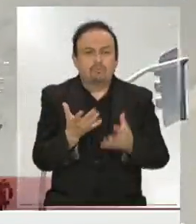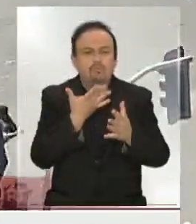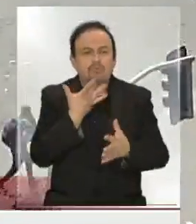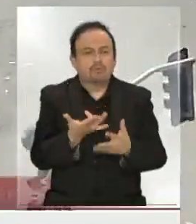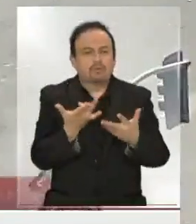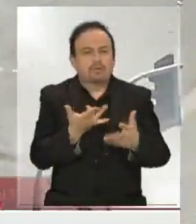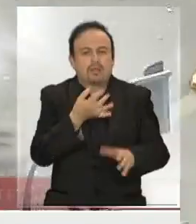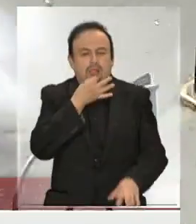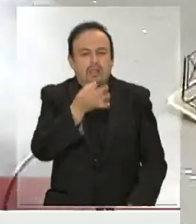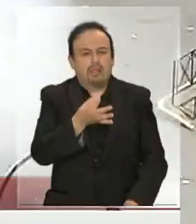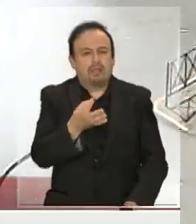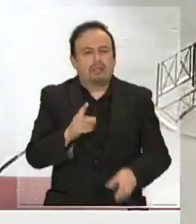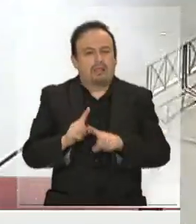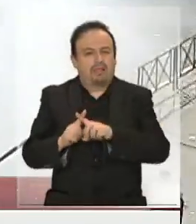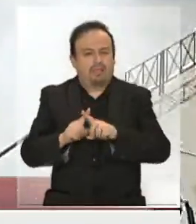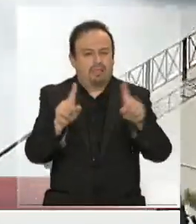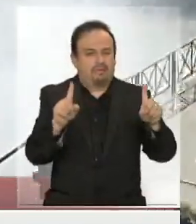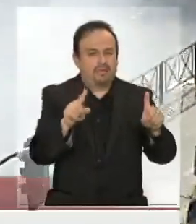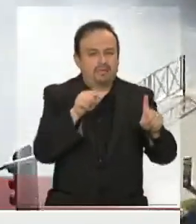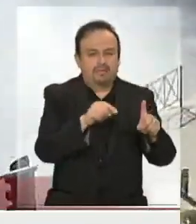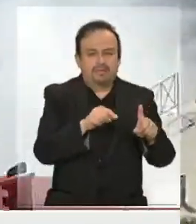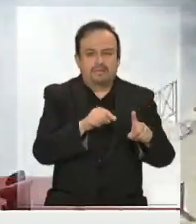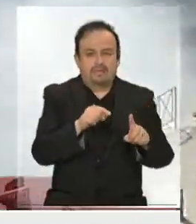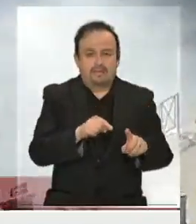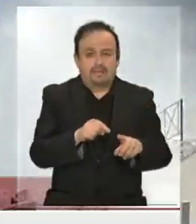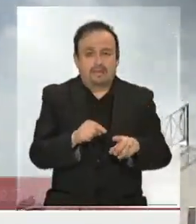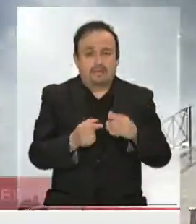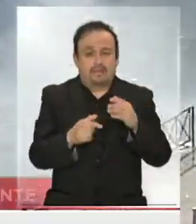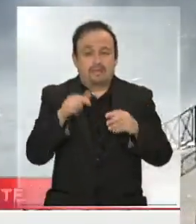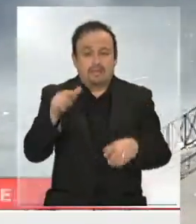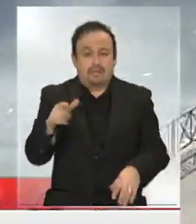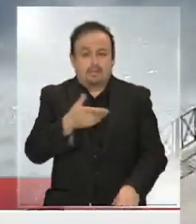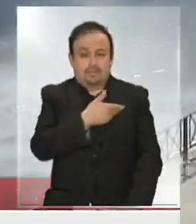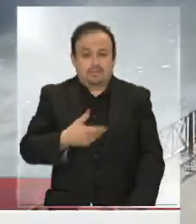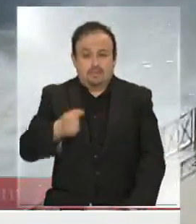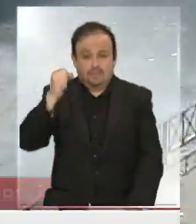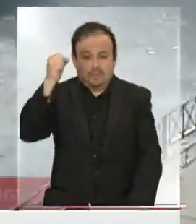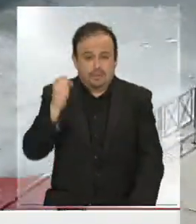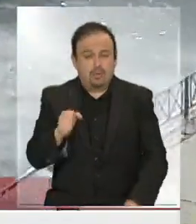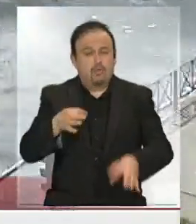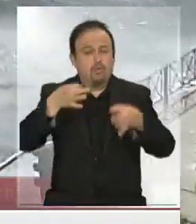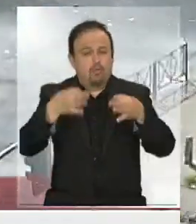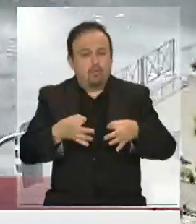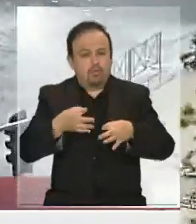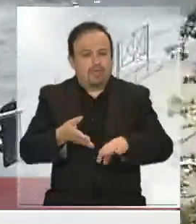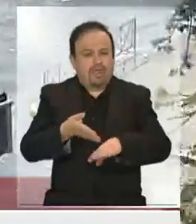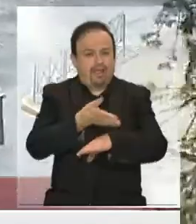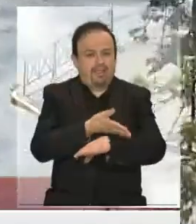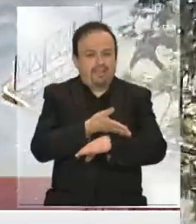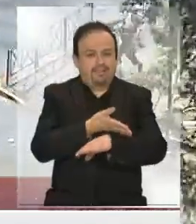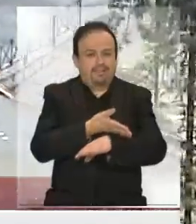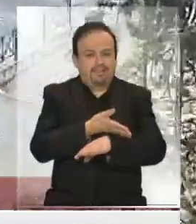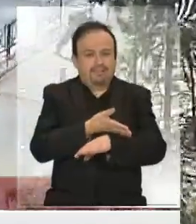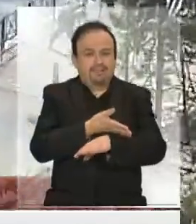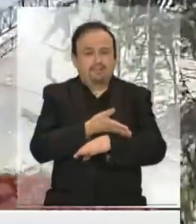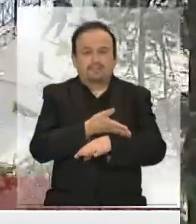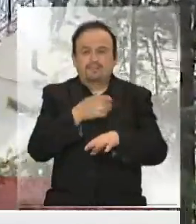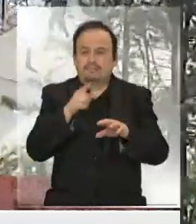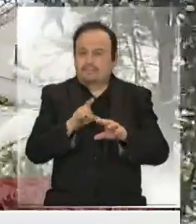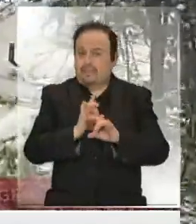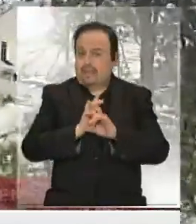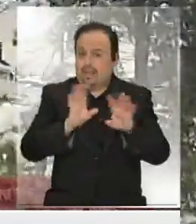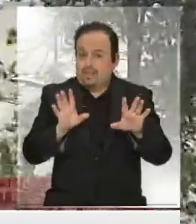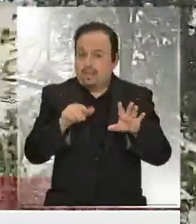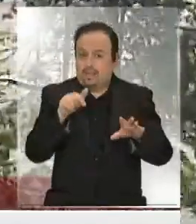importante no hay una diferencia respecto de lo que dijo el presidente piñera justo horas antes bien queda